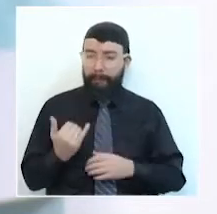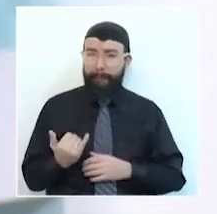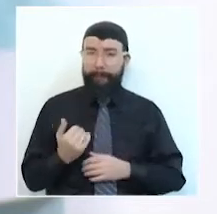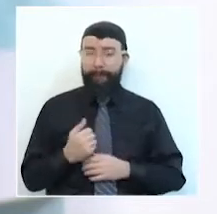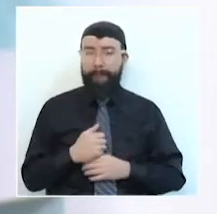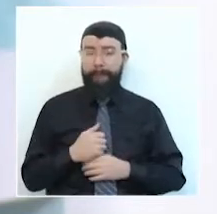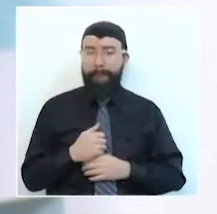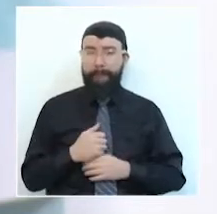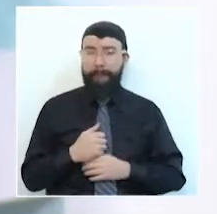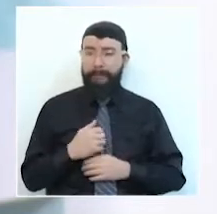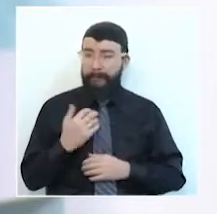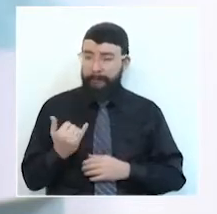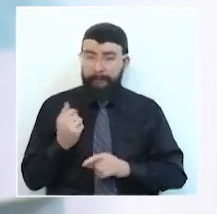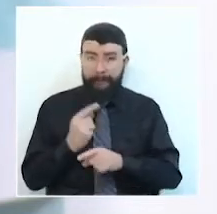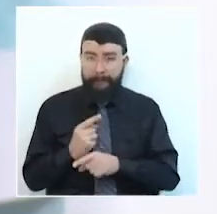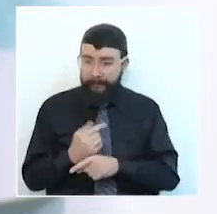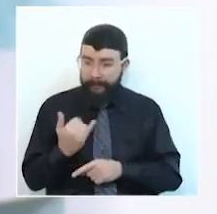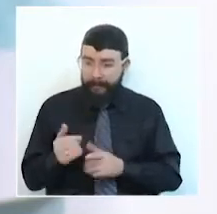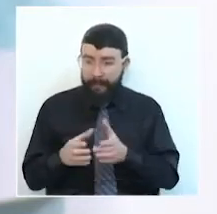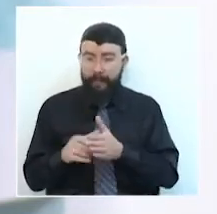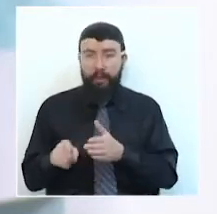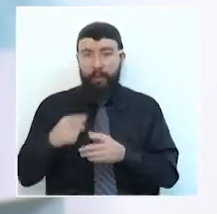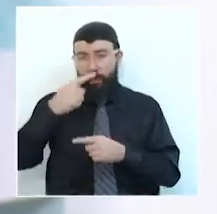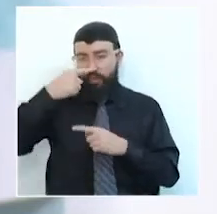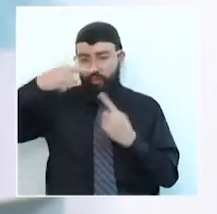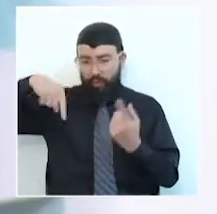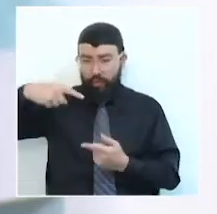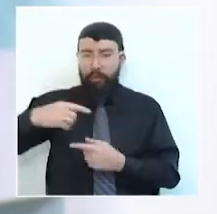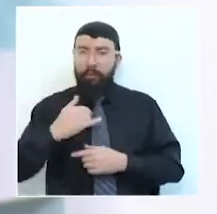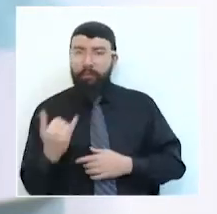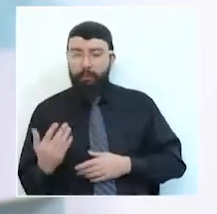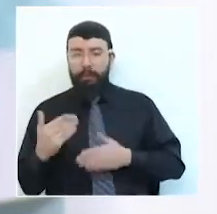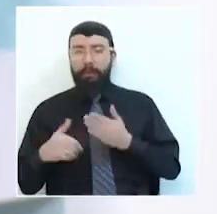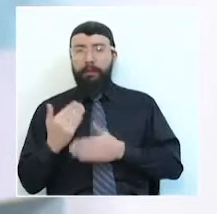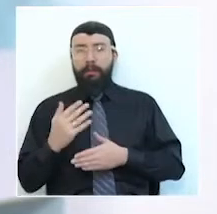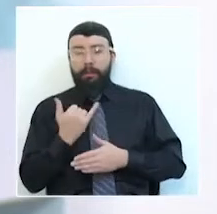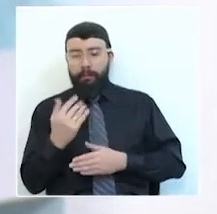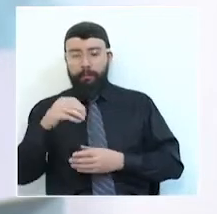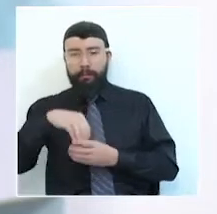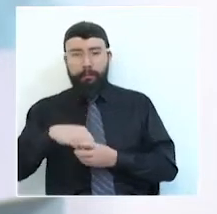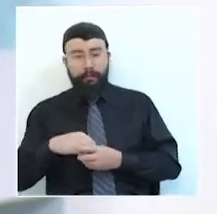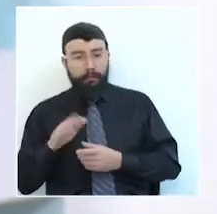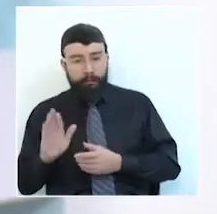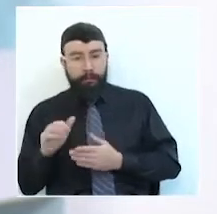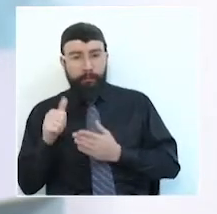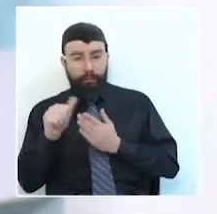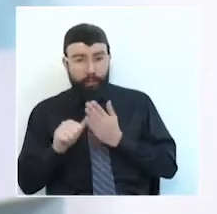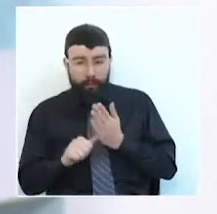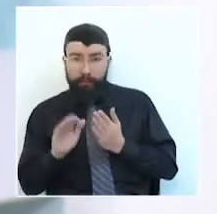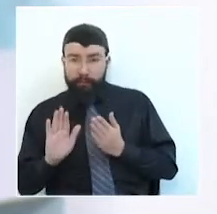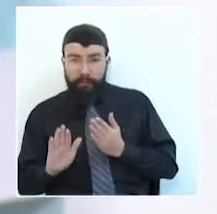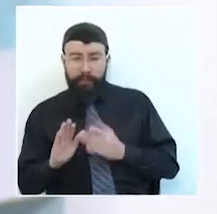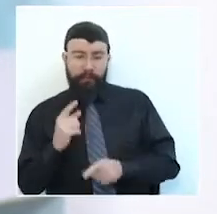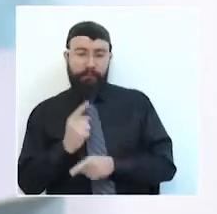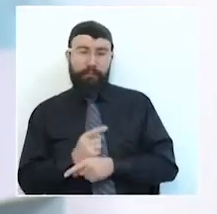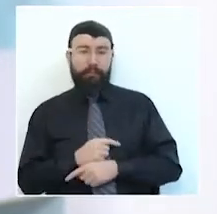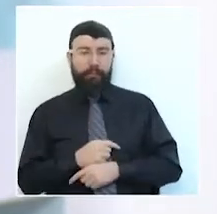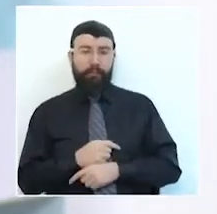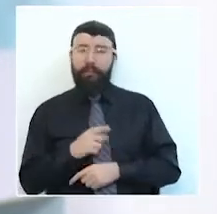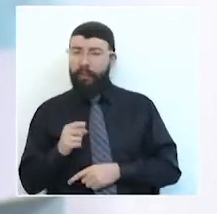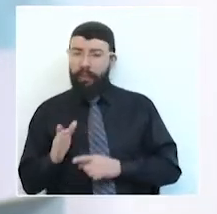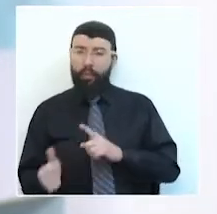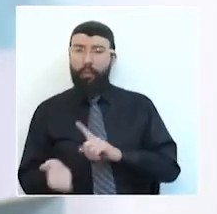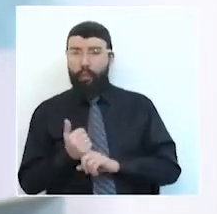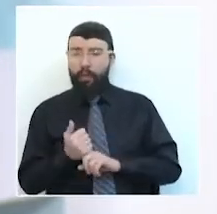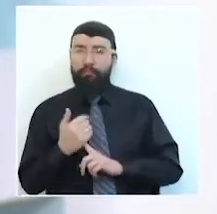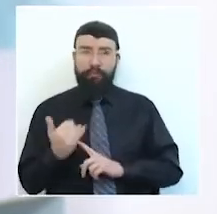que el propio sector turístico empiece a integrar programas de este tipo que encuentren ese